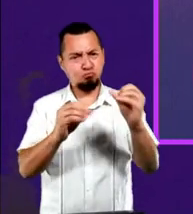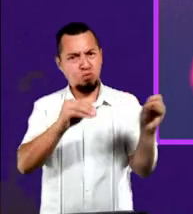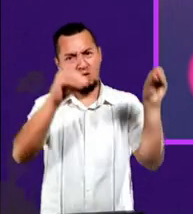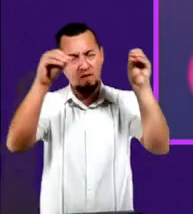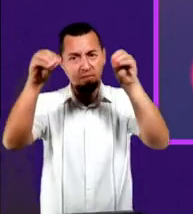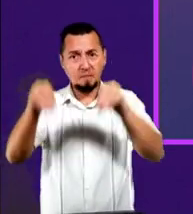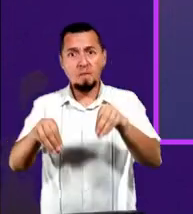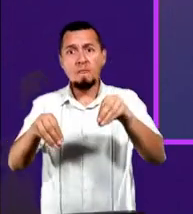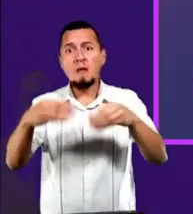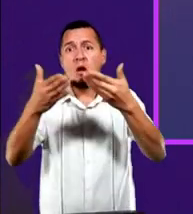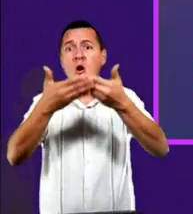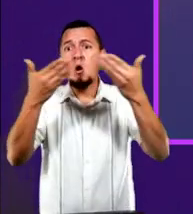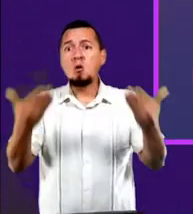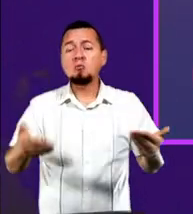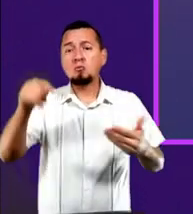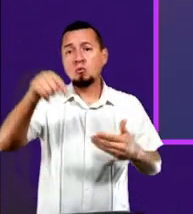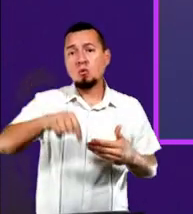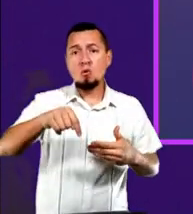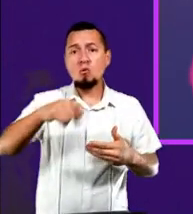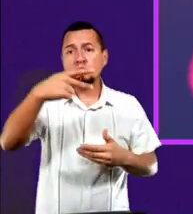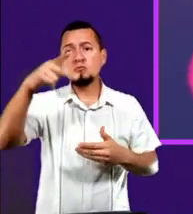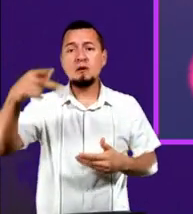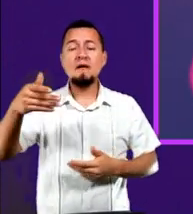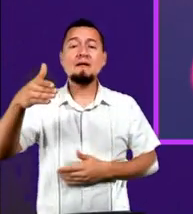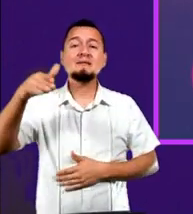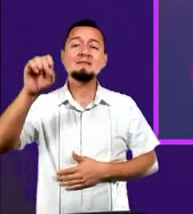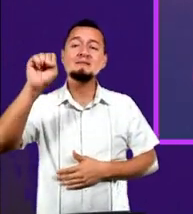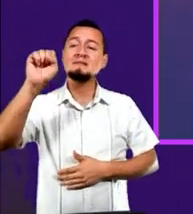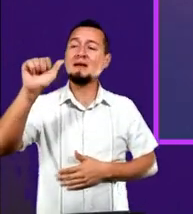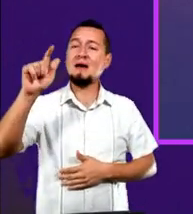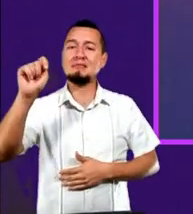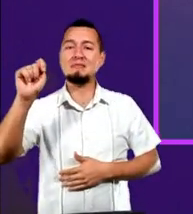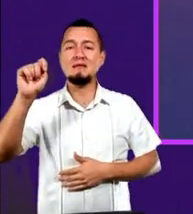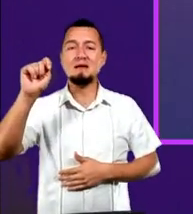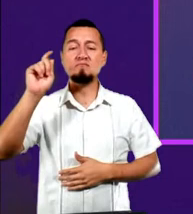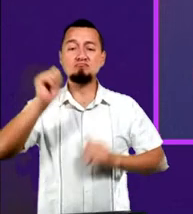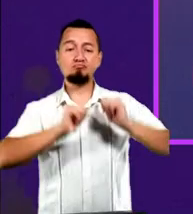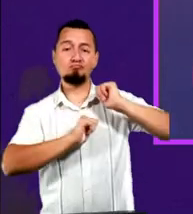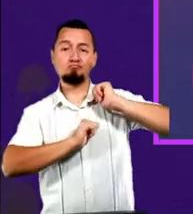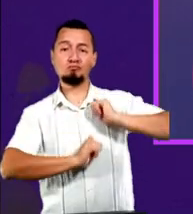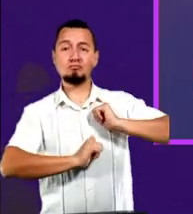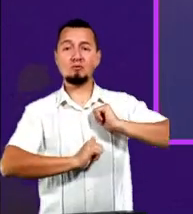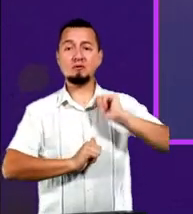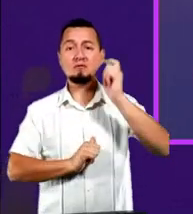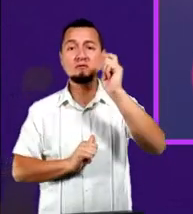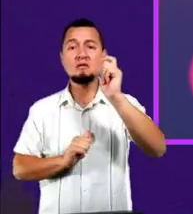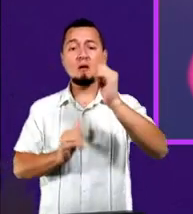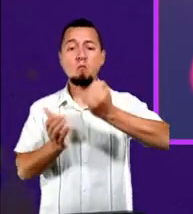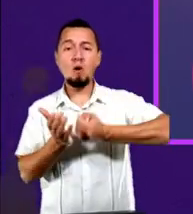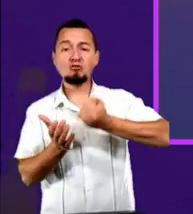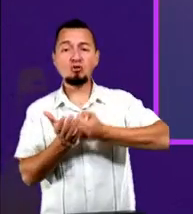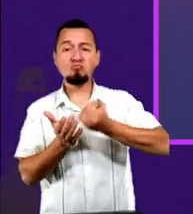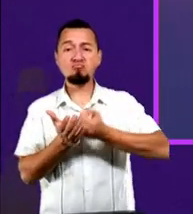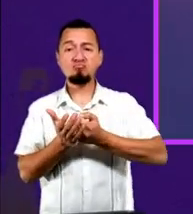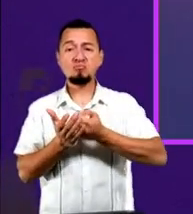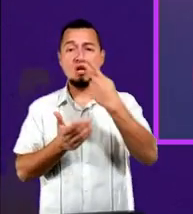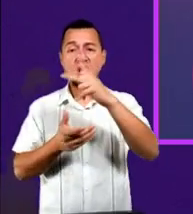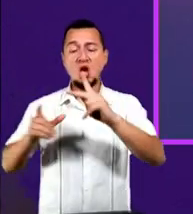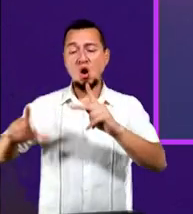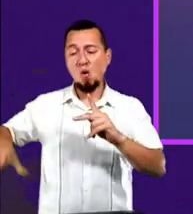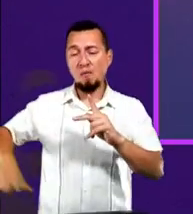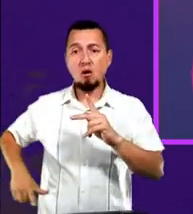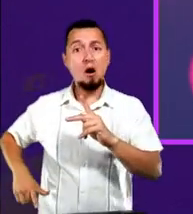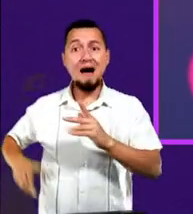a través de los diezmos, lo que ahora serían los impuestos, y también era la sede de